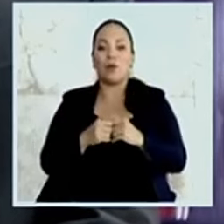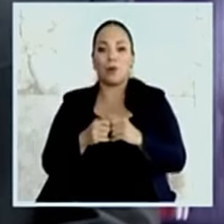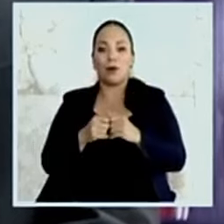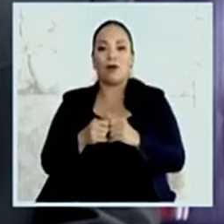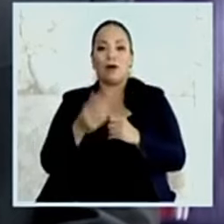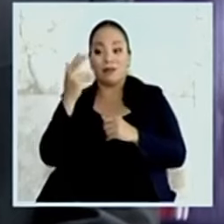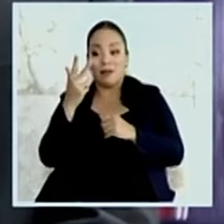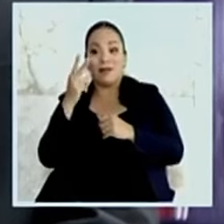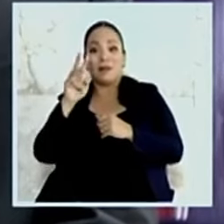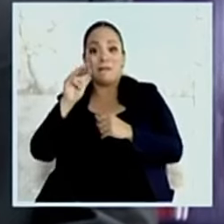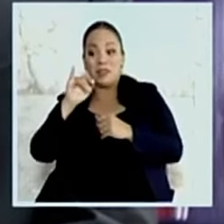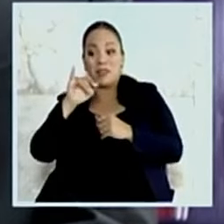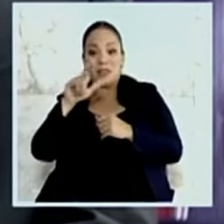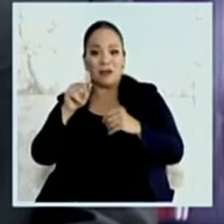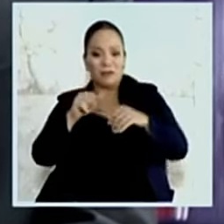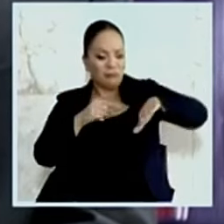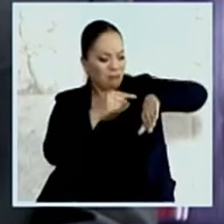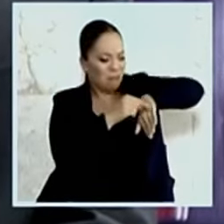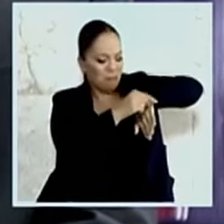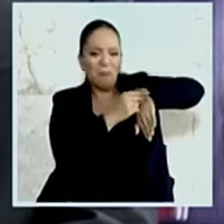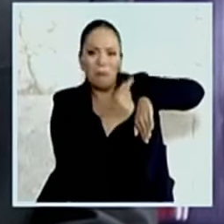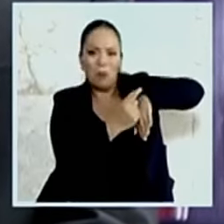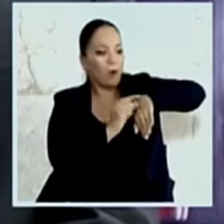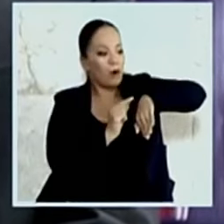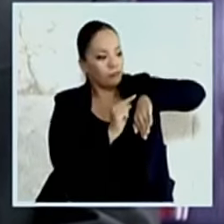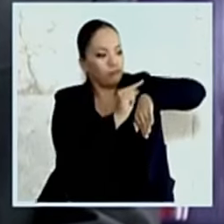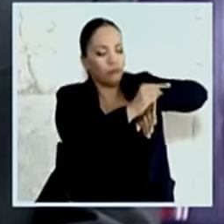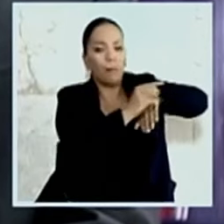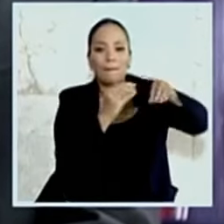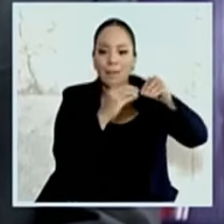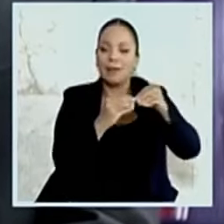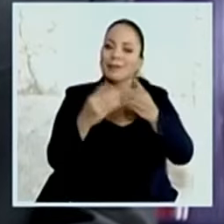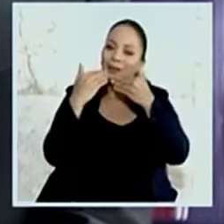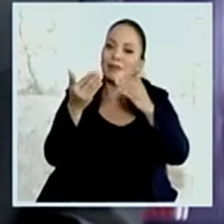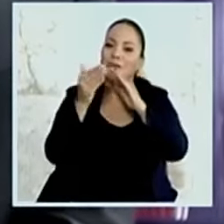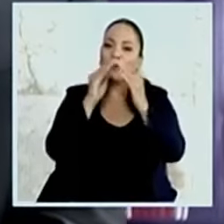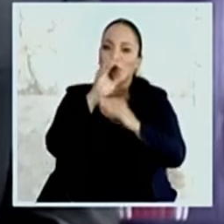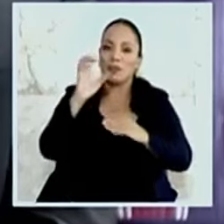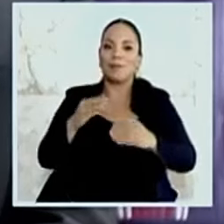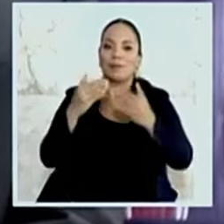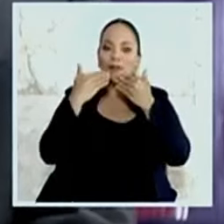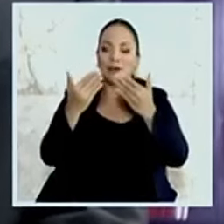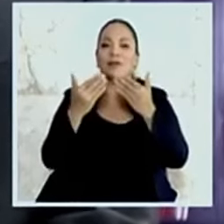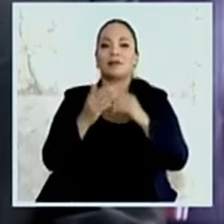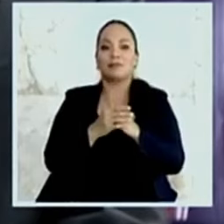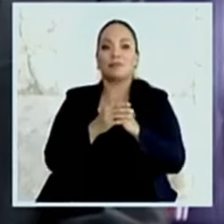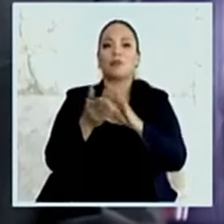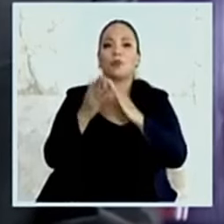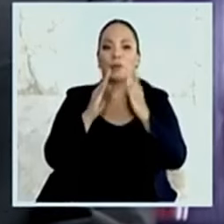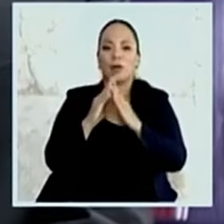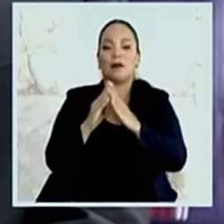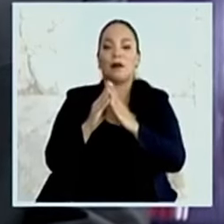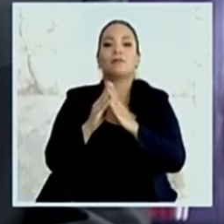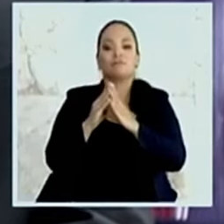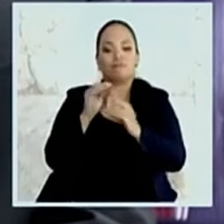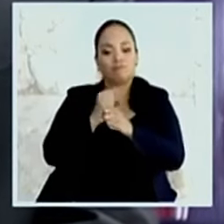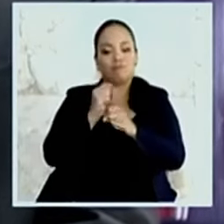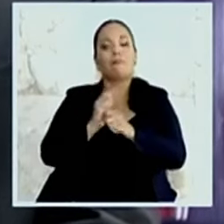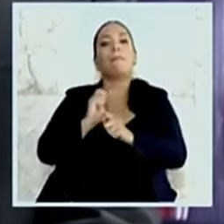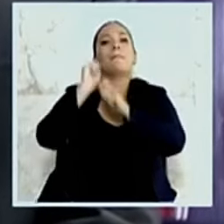86 estábamos en 3 millas y hemos crecido y no podíamos seguir atados a esas 3 millas de